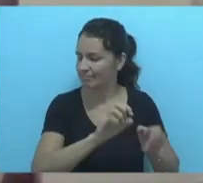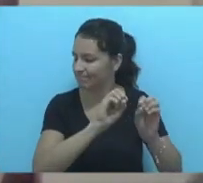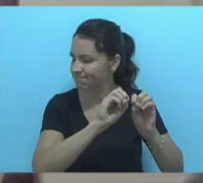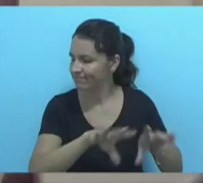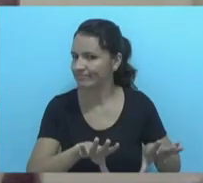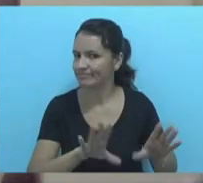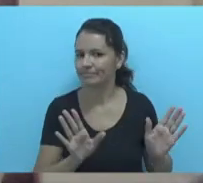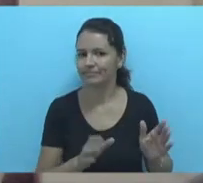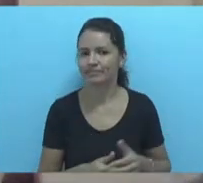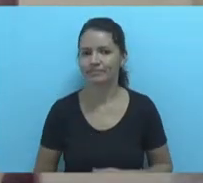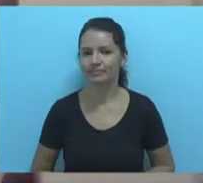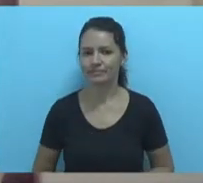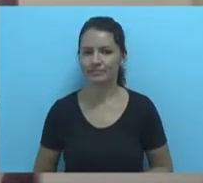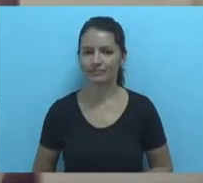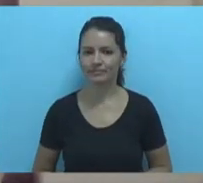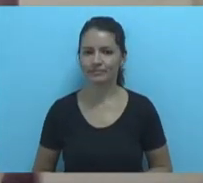con el diputado Puyaro, pero